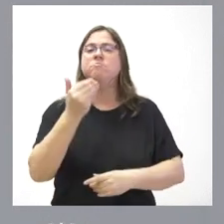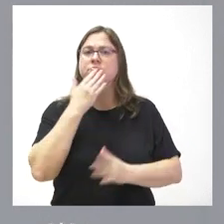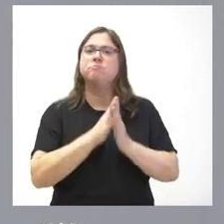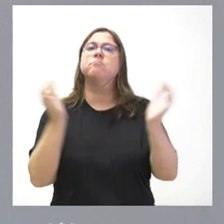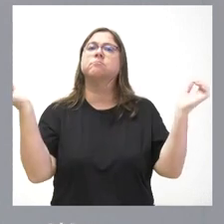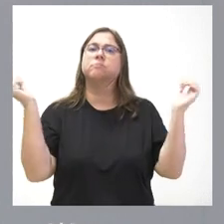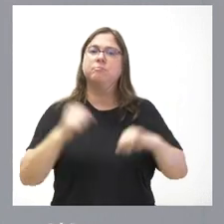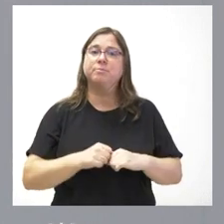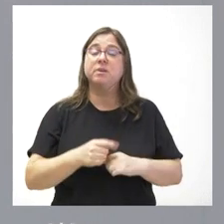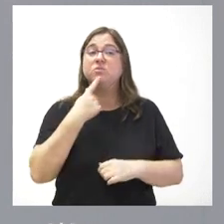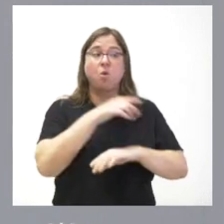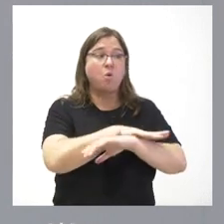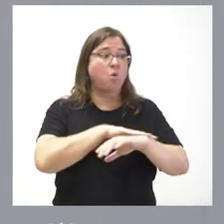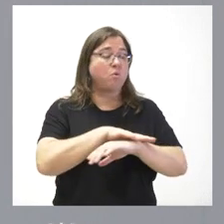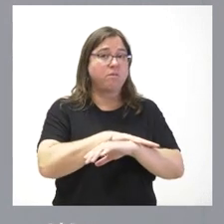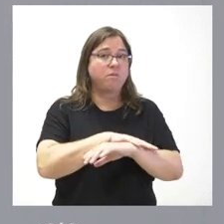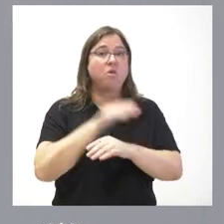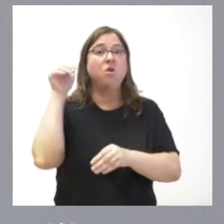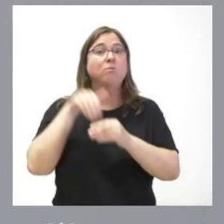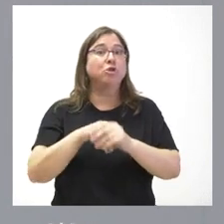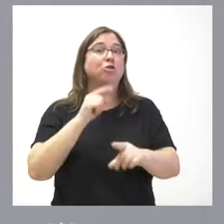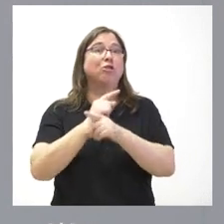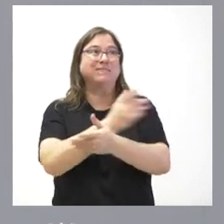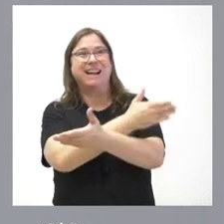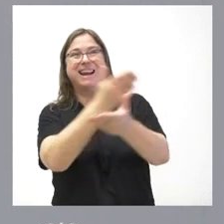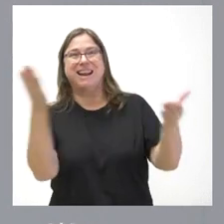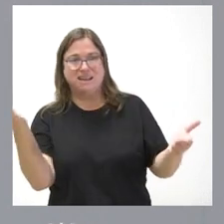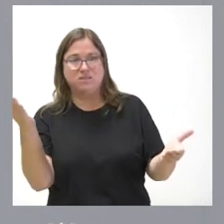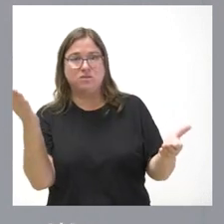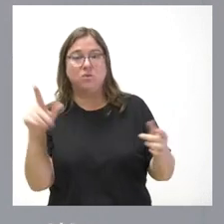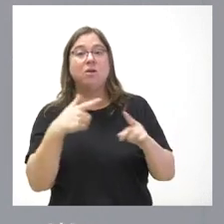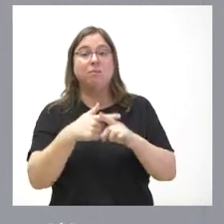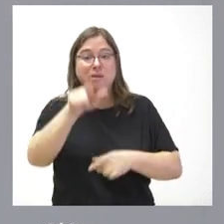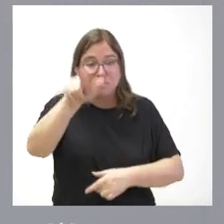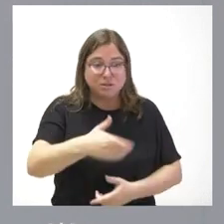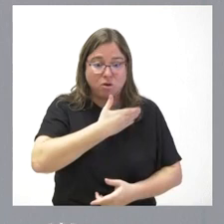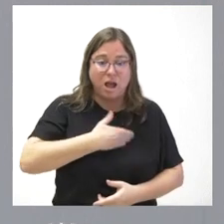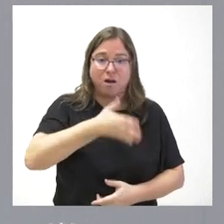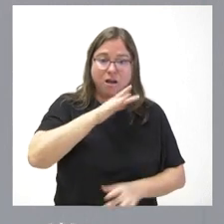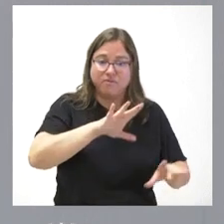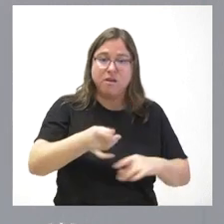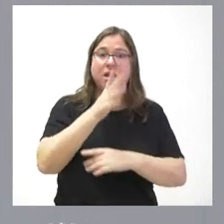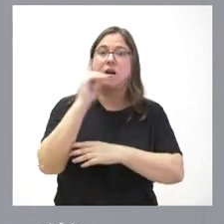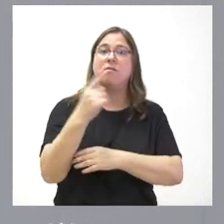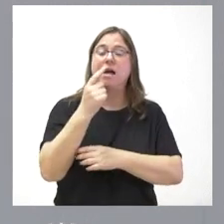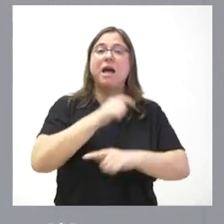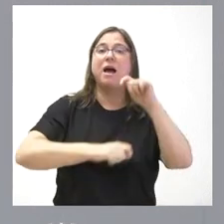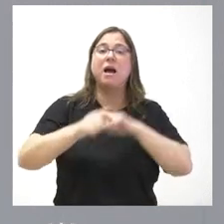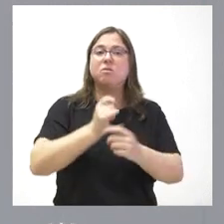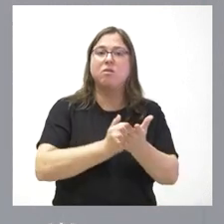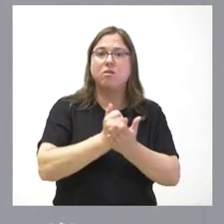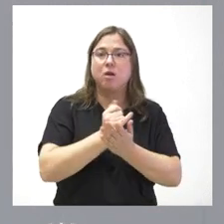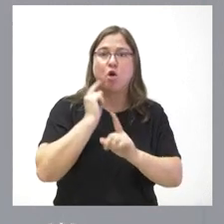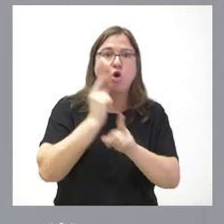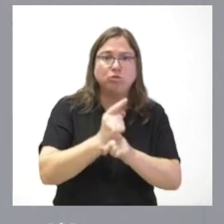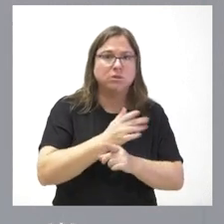casi exclusivamente por el gobierno con el voto en contra del resto de administraciones pero también de los regantes de las asociaciones agrarias